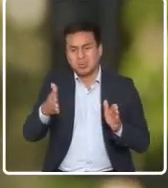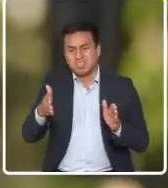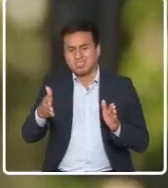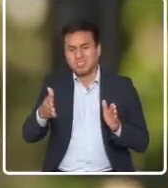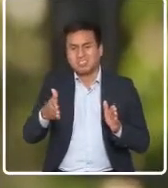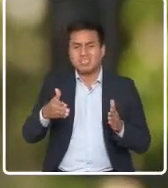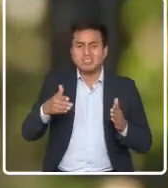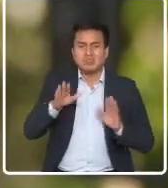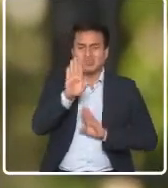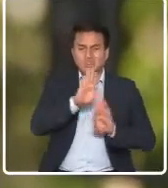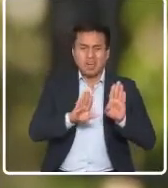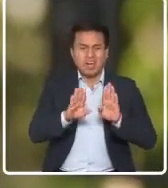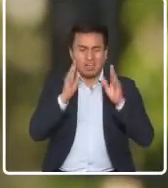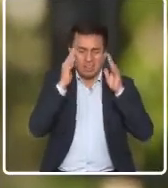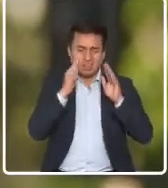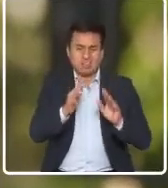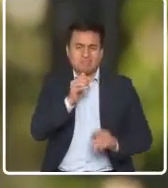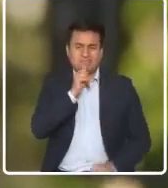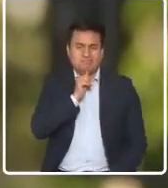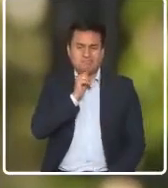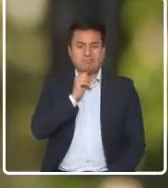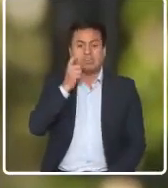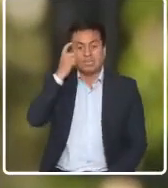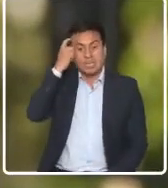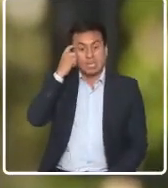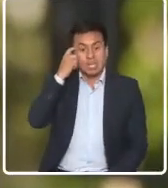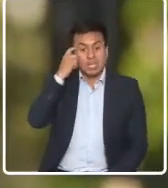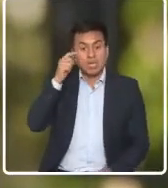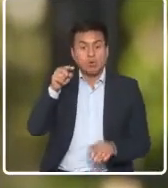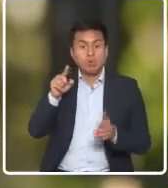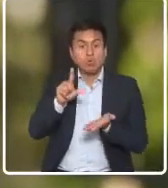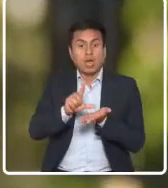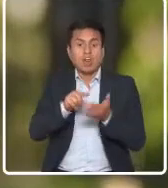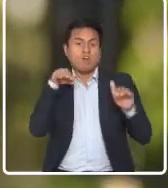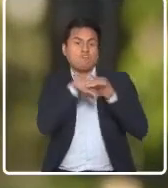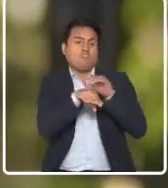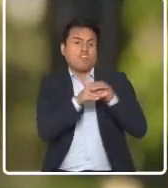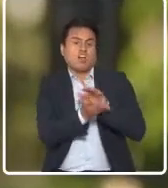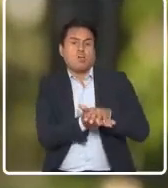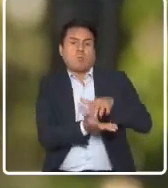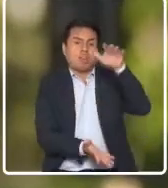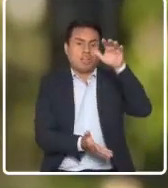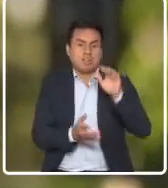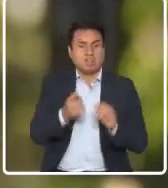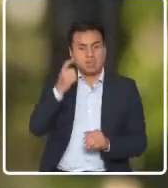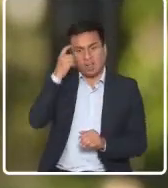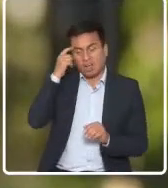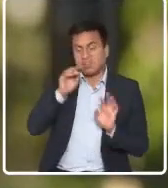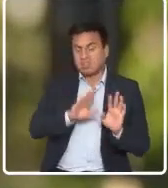de descuido, ¿puede creer que se usaba como bodega?